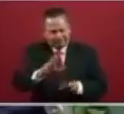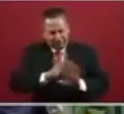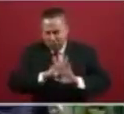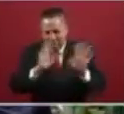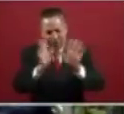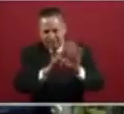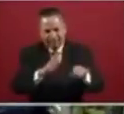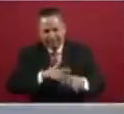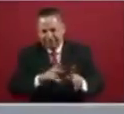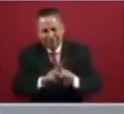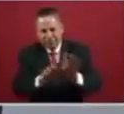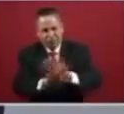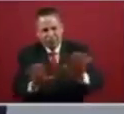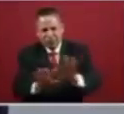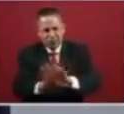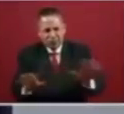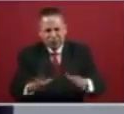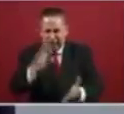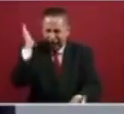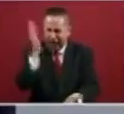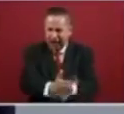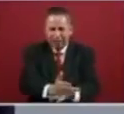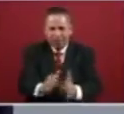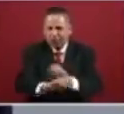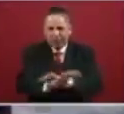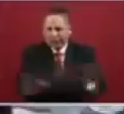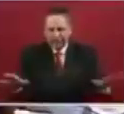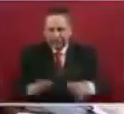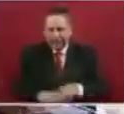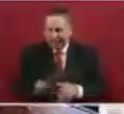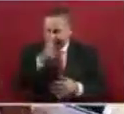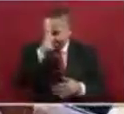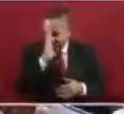hermano, eso ya se acabó.